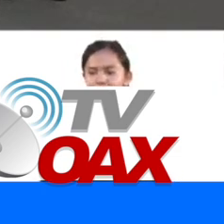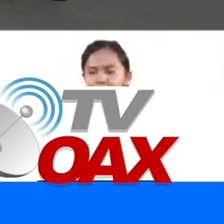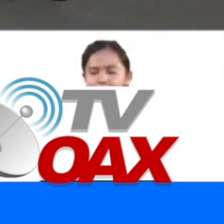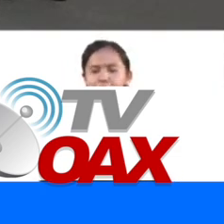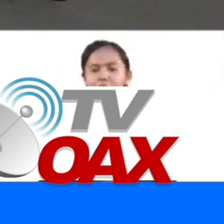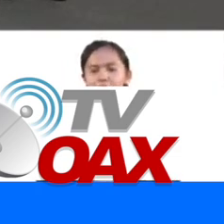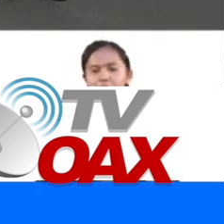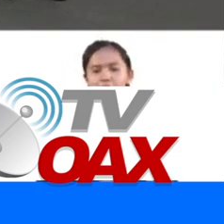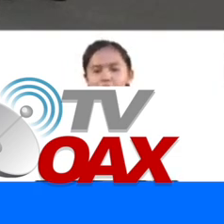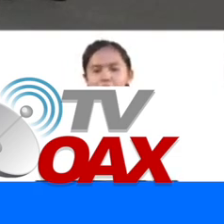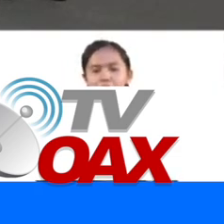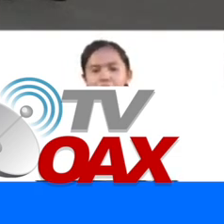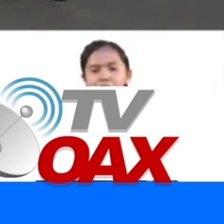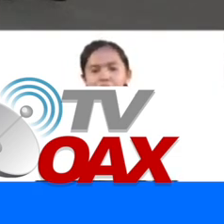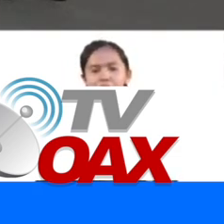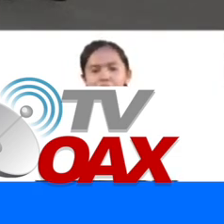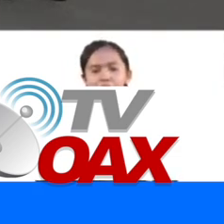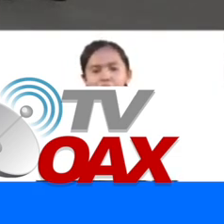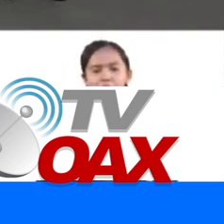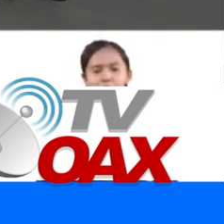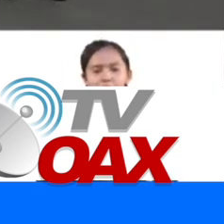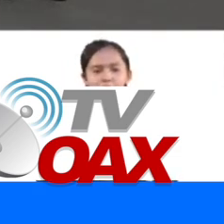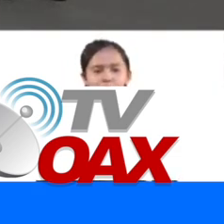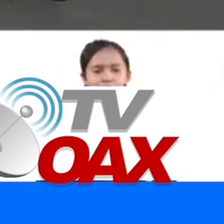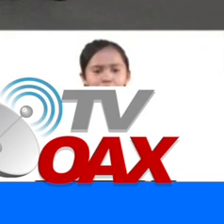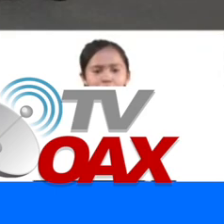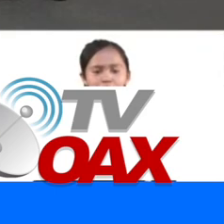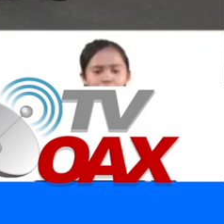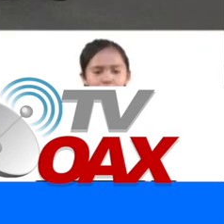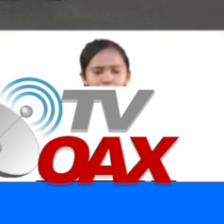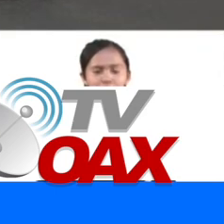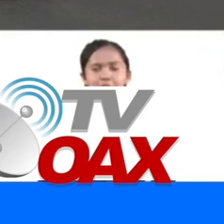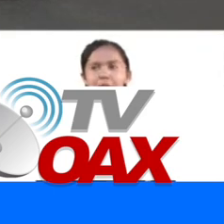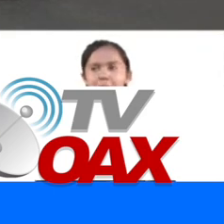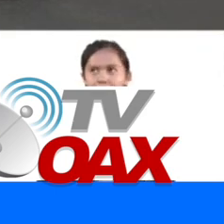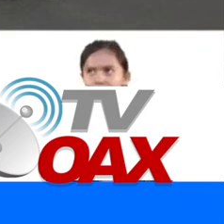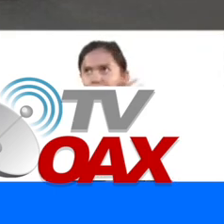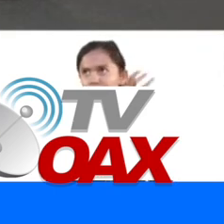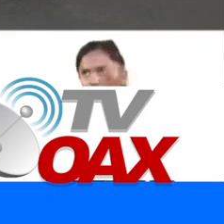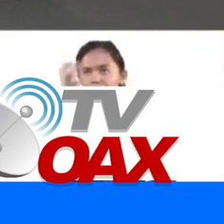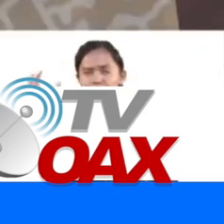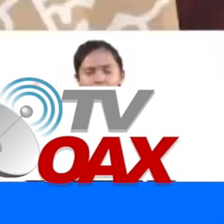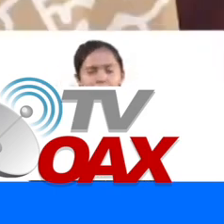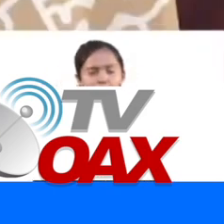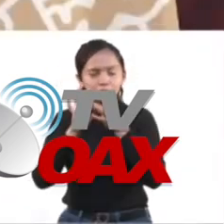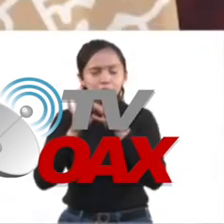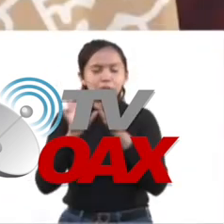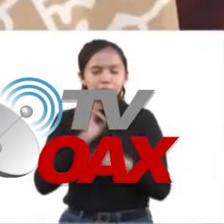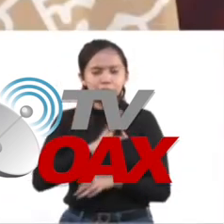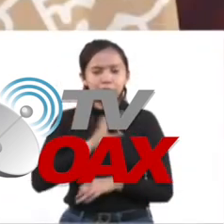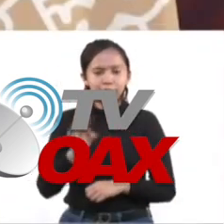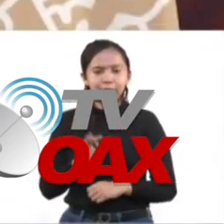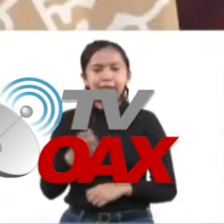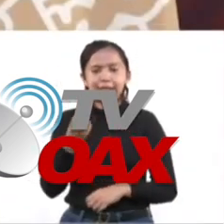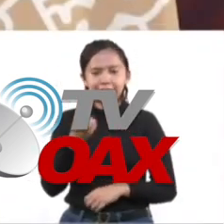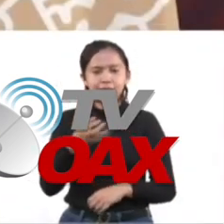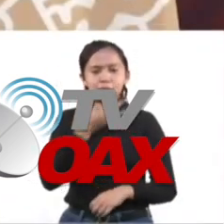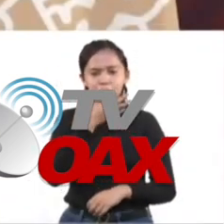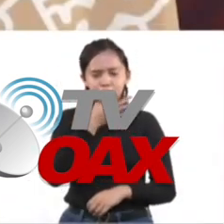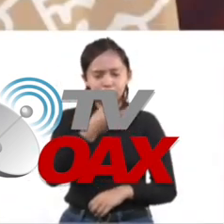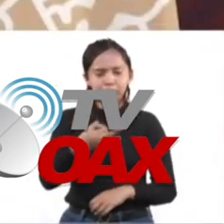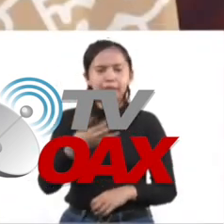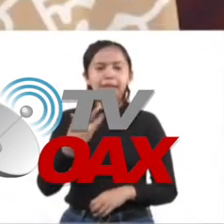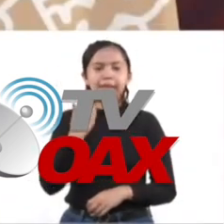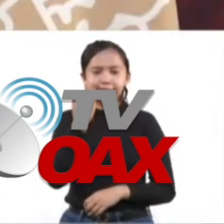distintas estaciones del cablebús, de la tercera línea del cablebús. Entonces este es el anuncio que queríamos hacerles